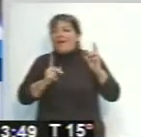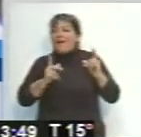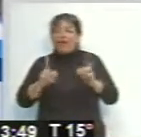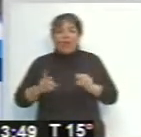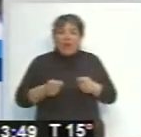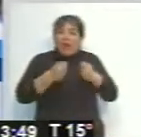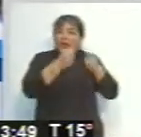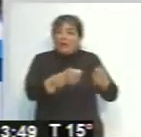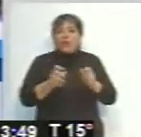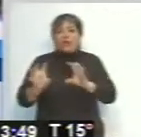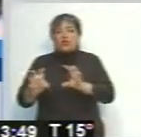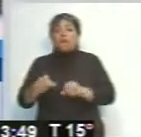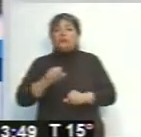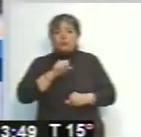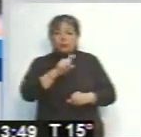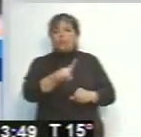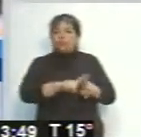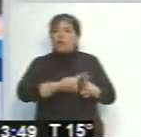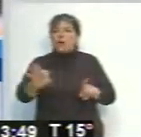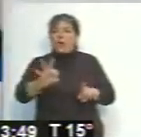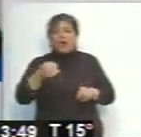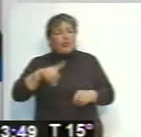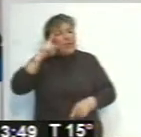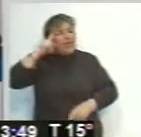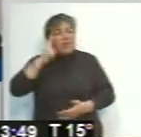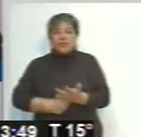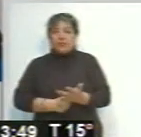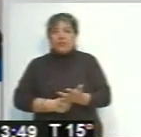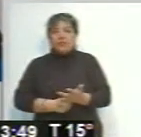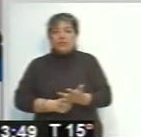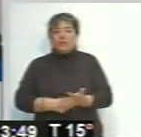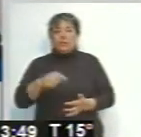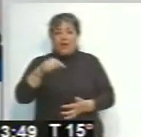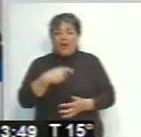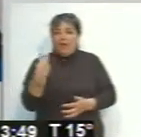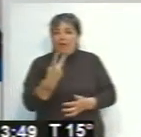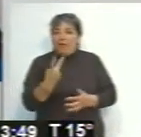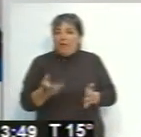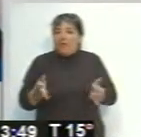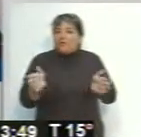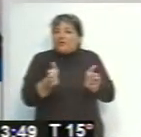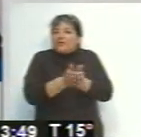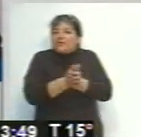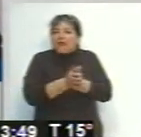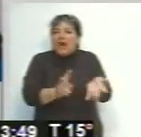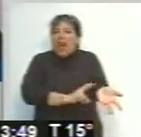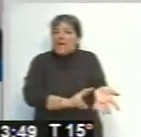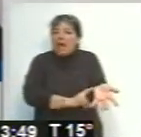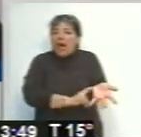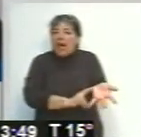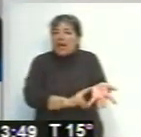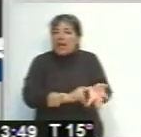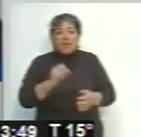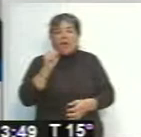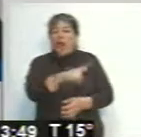órgano, tu hermano tomó esta increíble decisión y bueno, que tiene que ver con esos lazos sanguíneos tan fuertes, ¿no? De ser